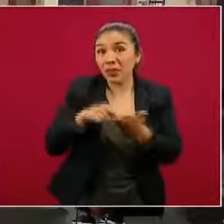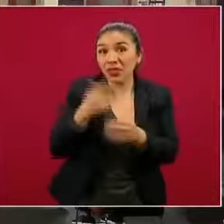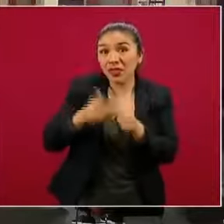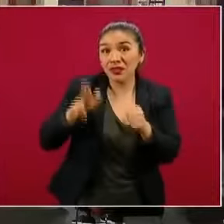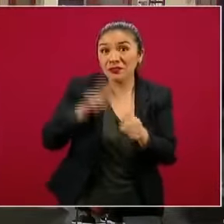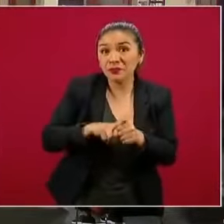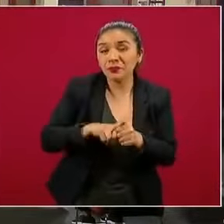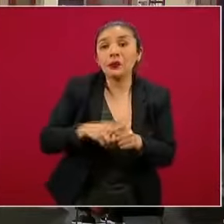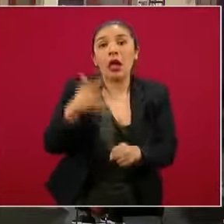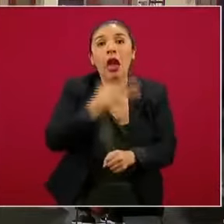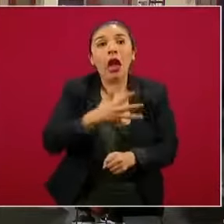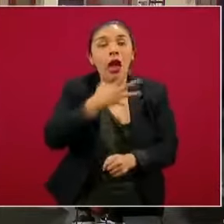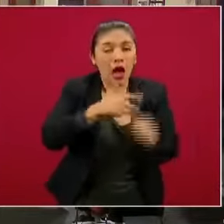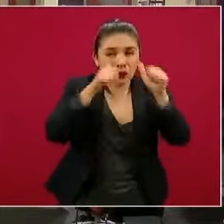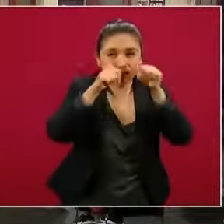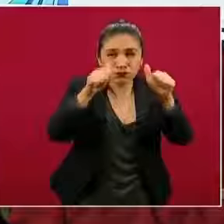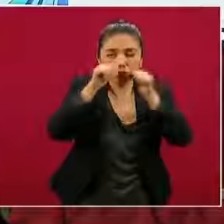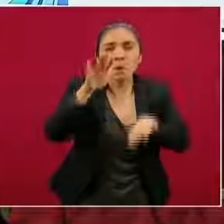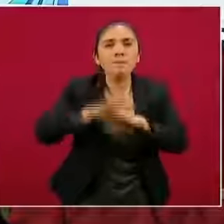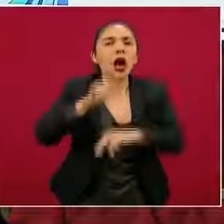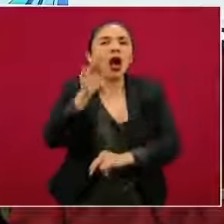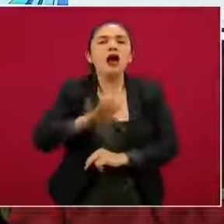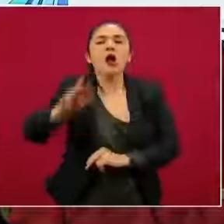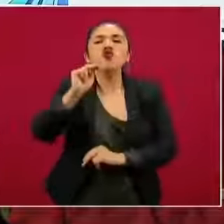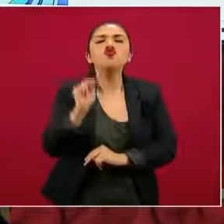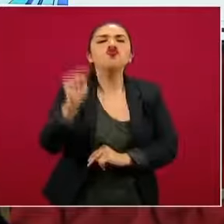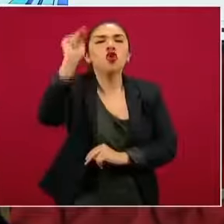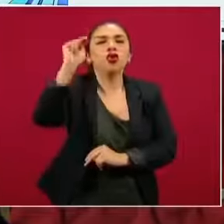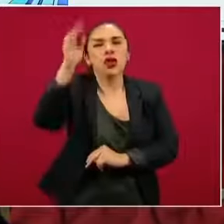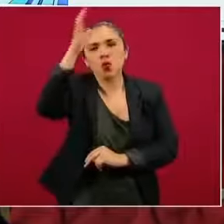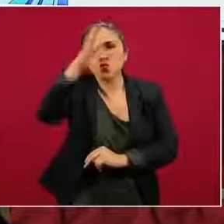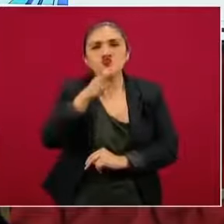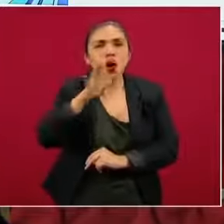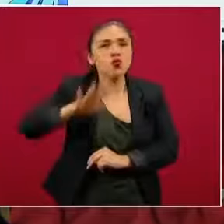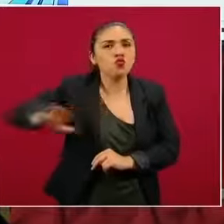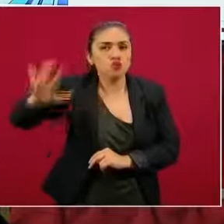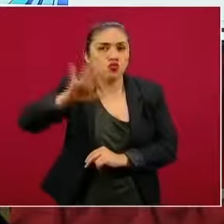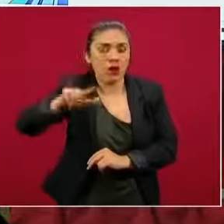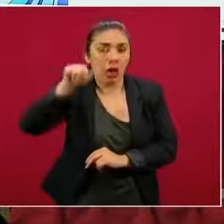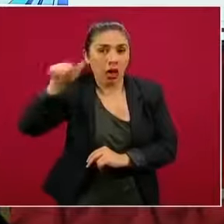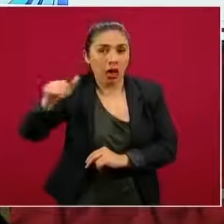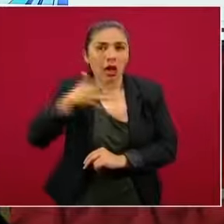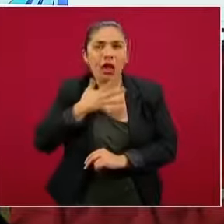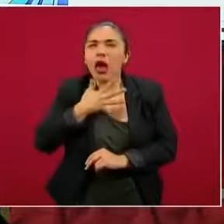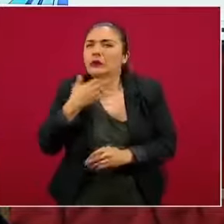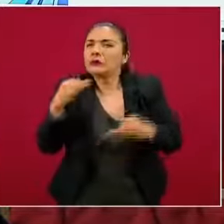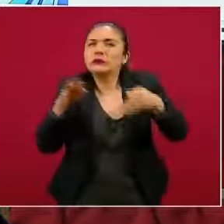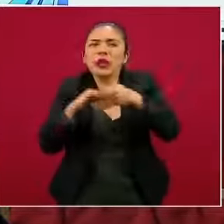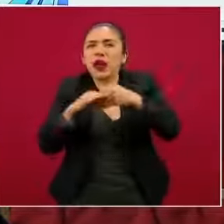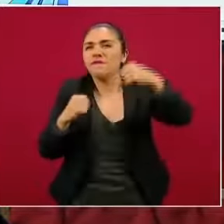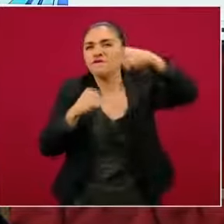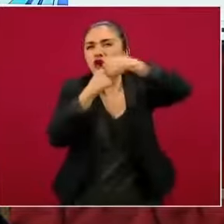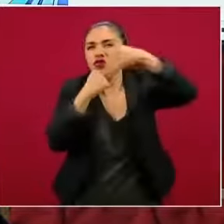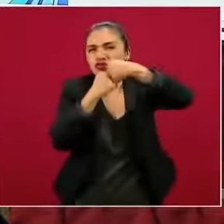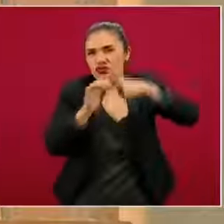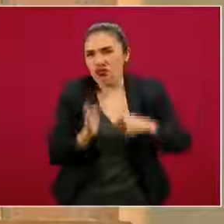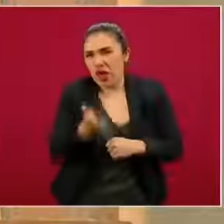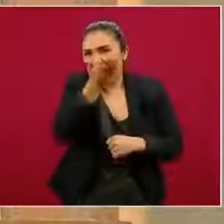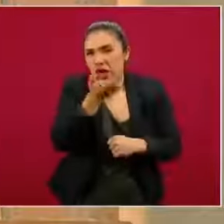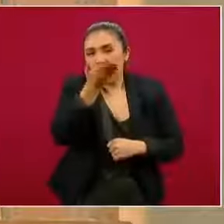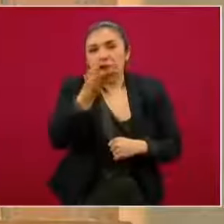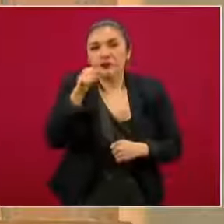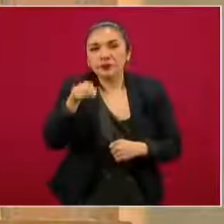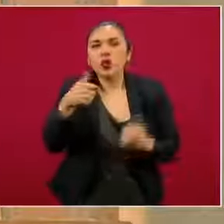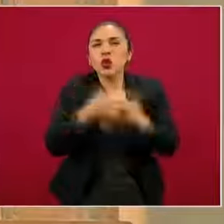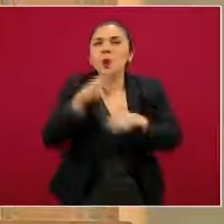va a atender a gran parte de la zona norte de Coahuila, está ahí ya pegado a la frontera,